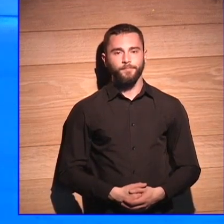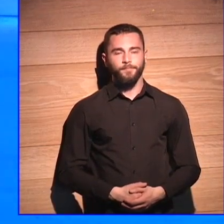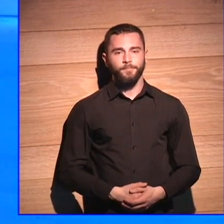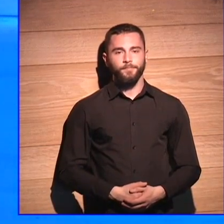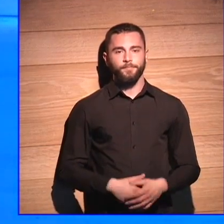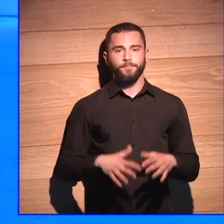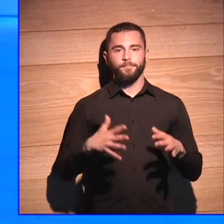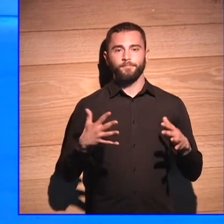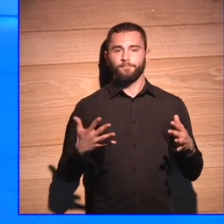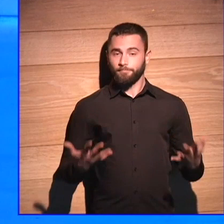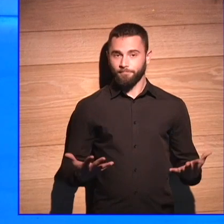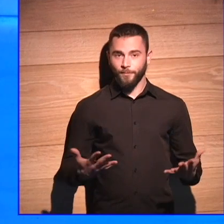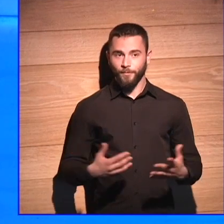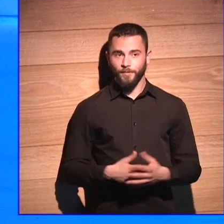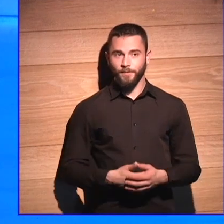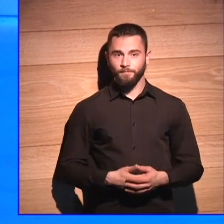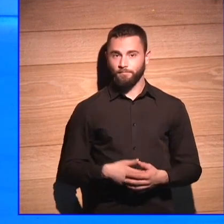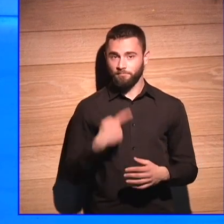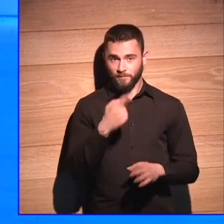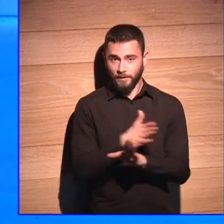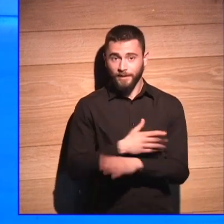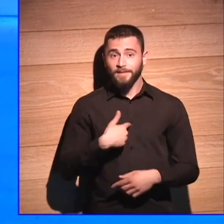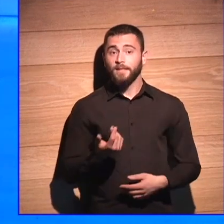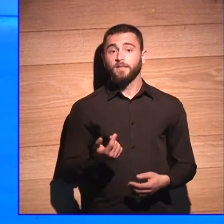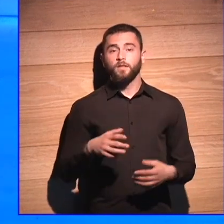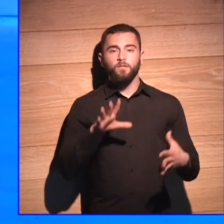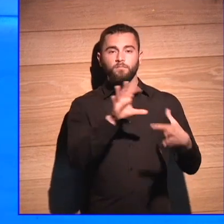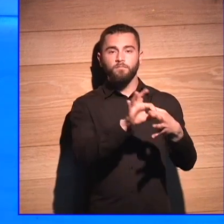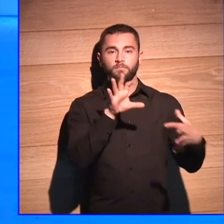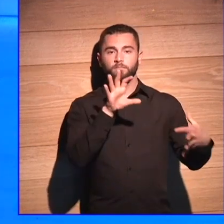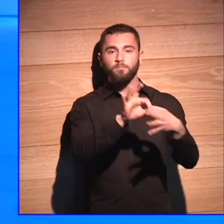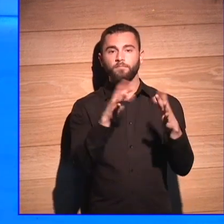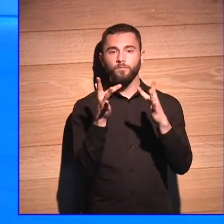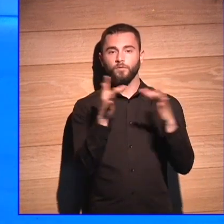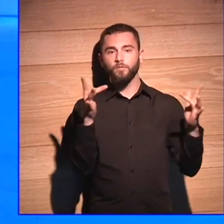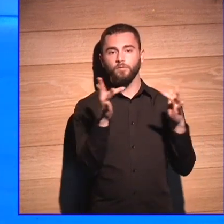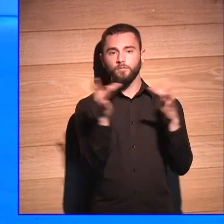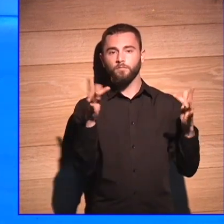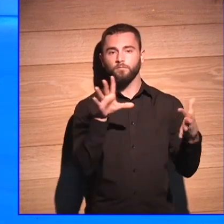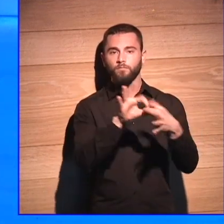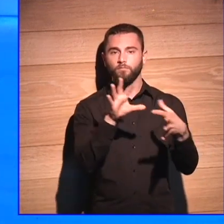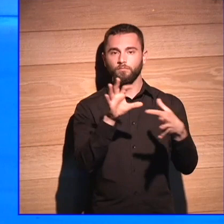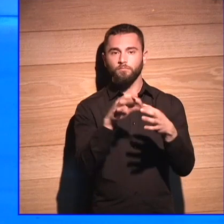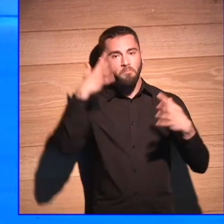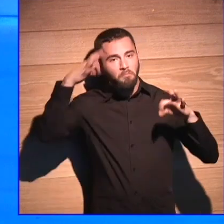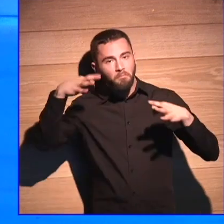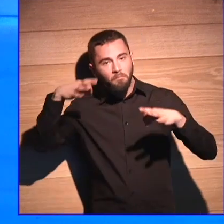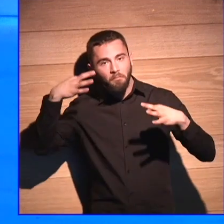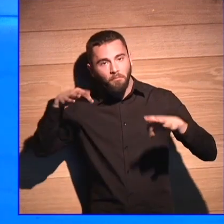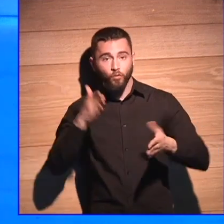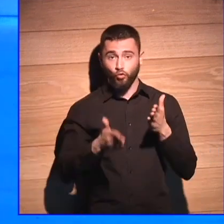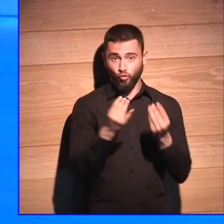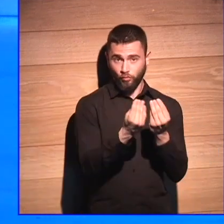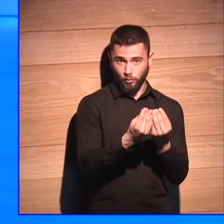Entonces, es lo que decía, establecemos vínculos, sin querer, sin darnos cuenta, establecemos vínculos con los robots. Y hay